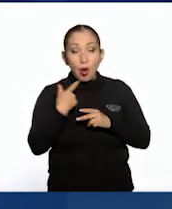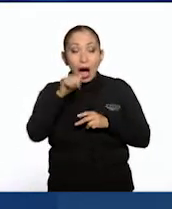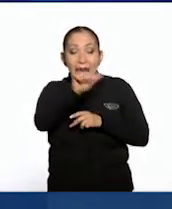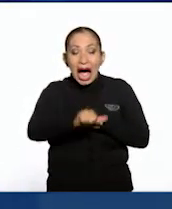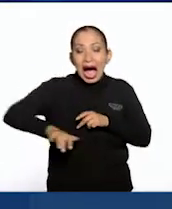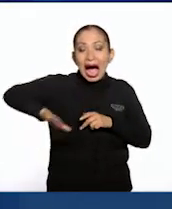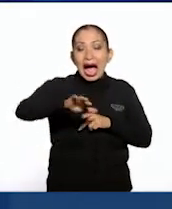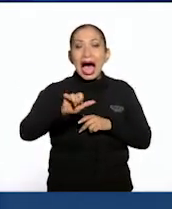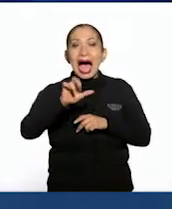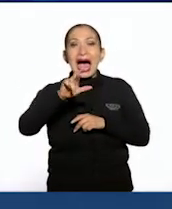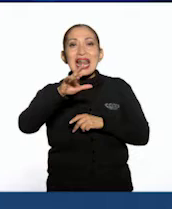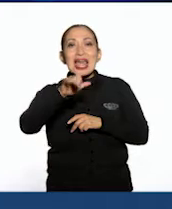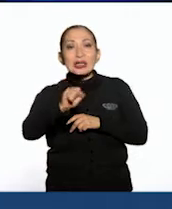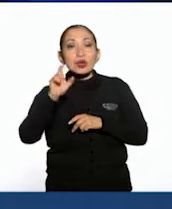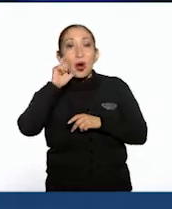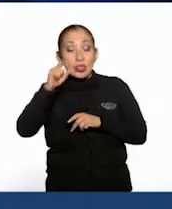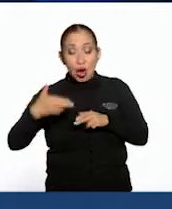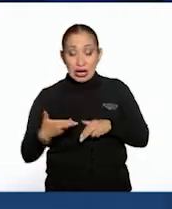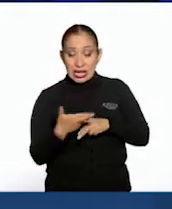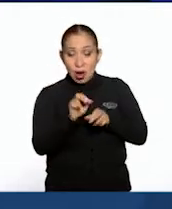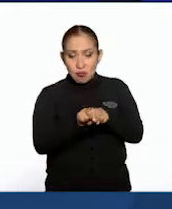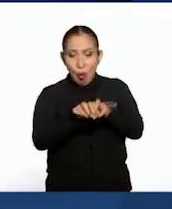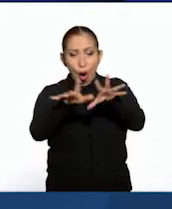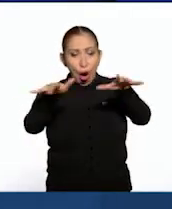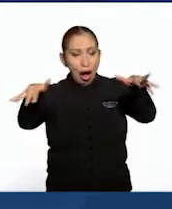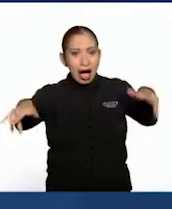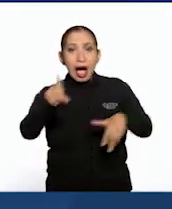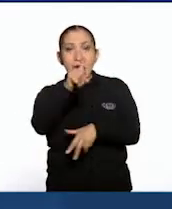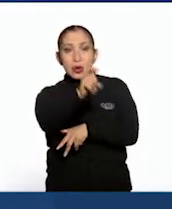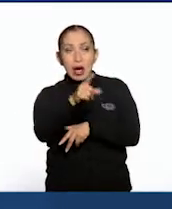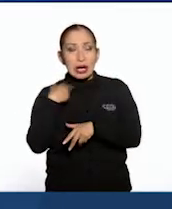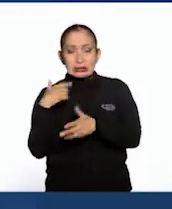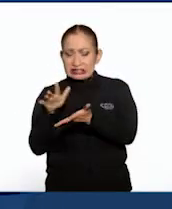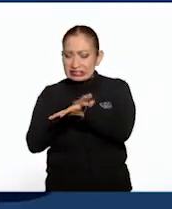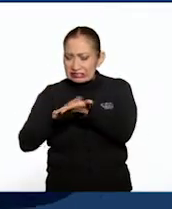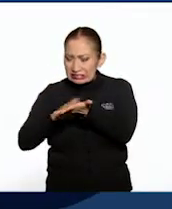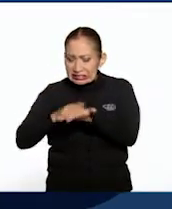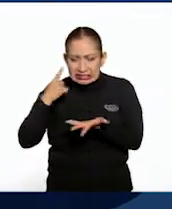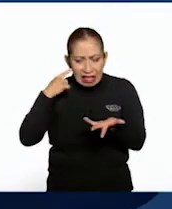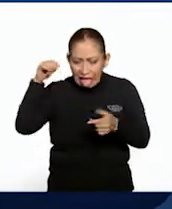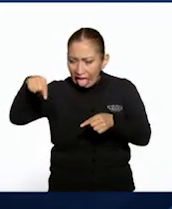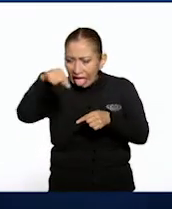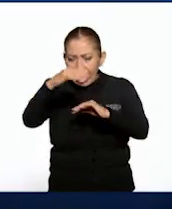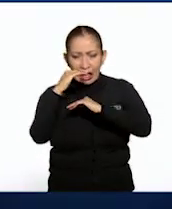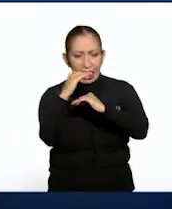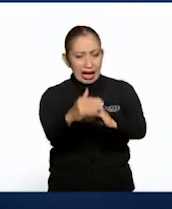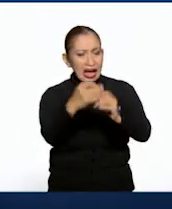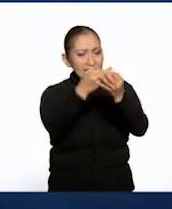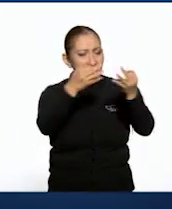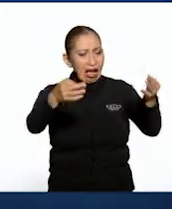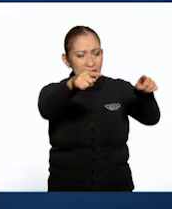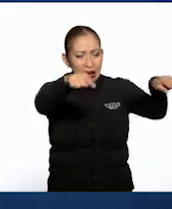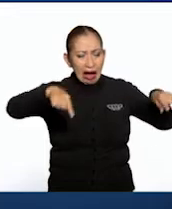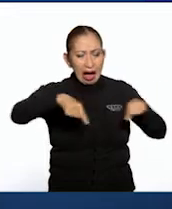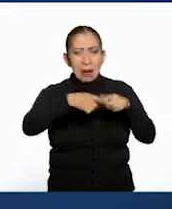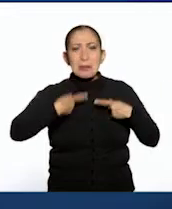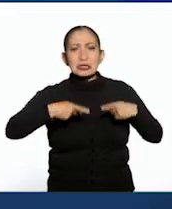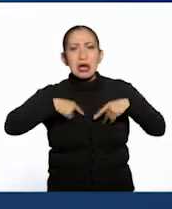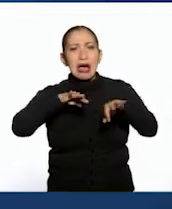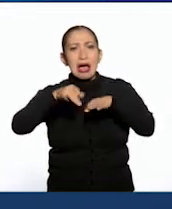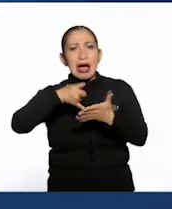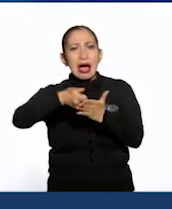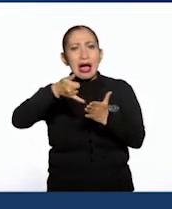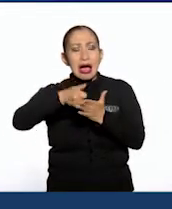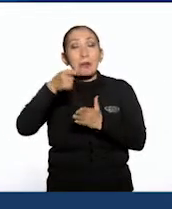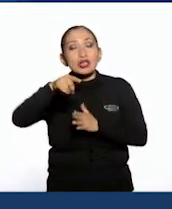áreas, ya que al desbordarse el río Nilo, borraba las señales que limitaban los terrenos de los agricultores,